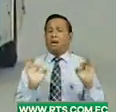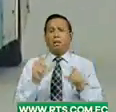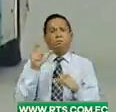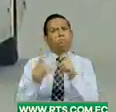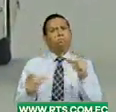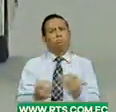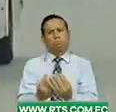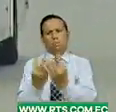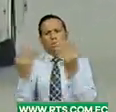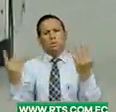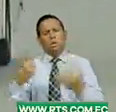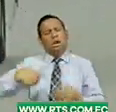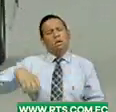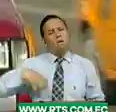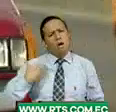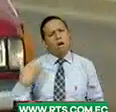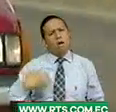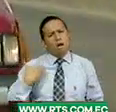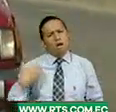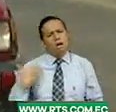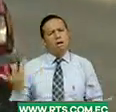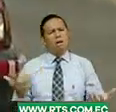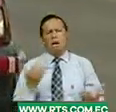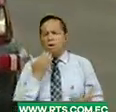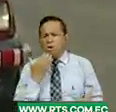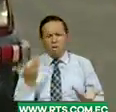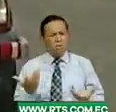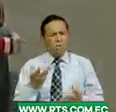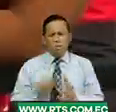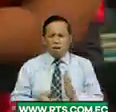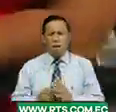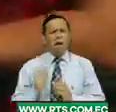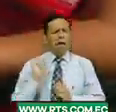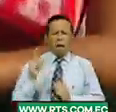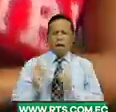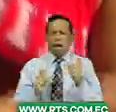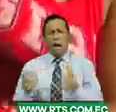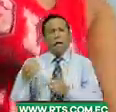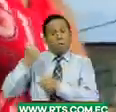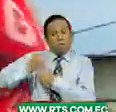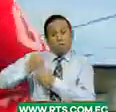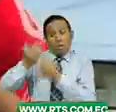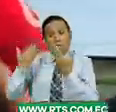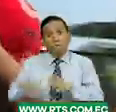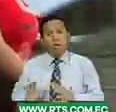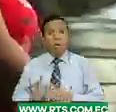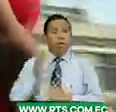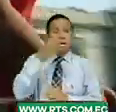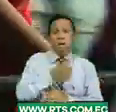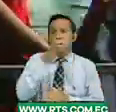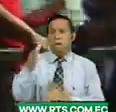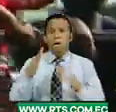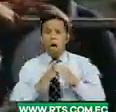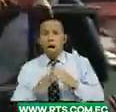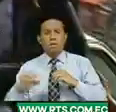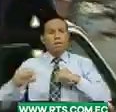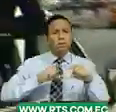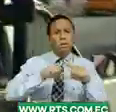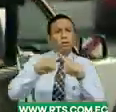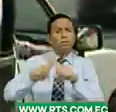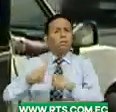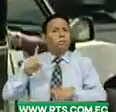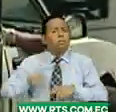gastos económicos para regresar a casa luego de salir de las jornadas de trabajo y otras actividades, esperando